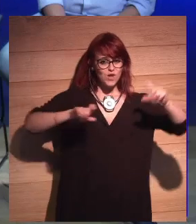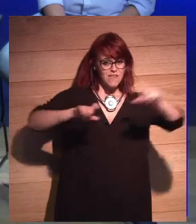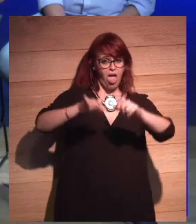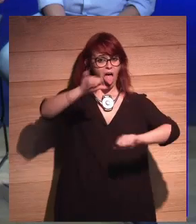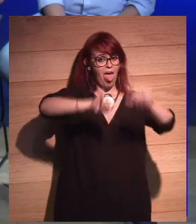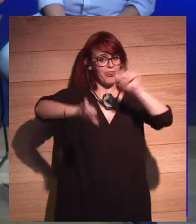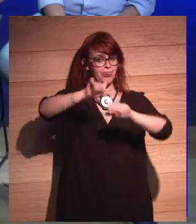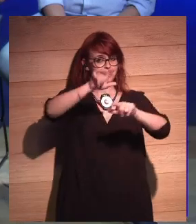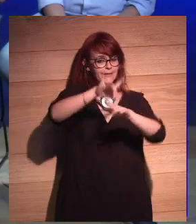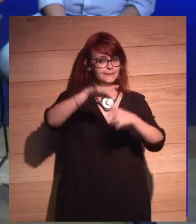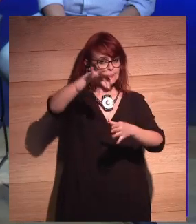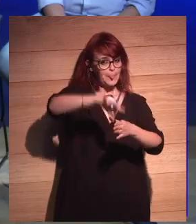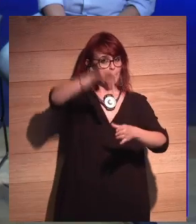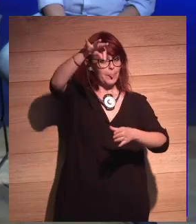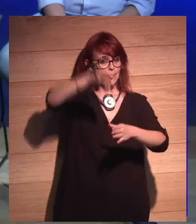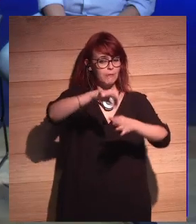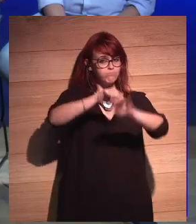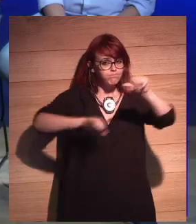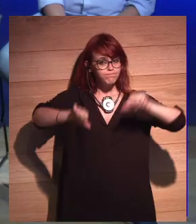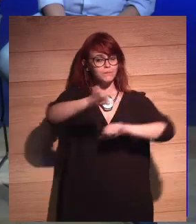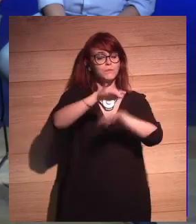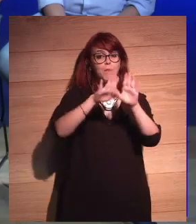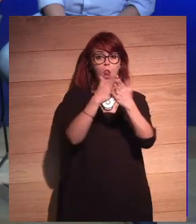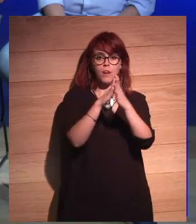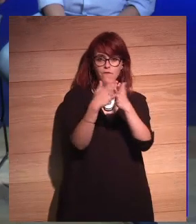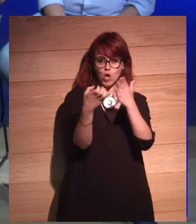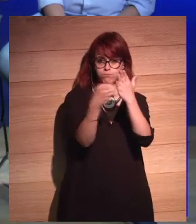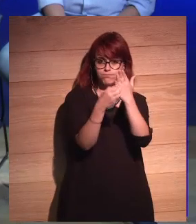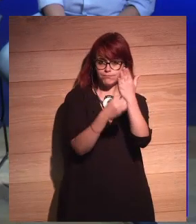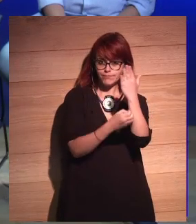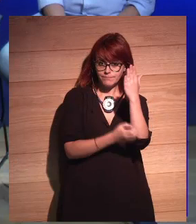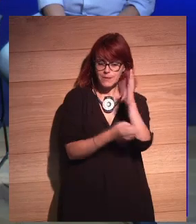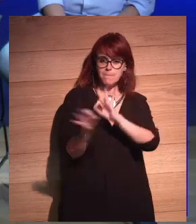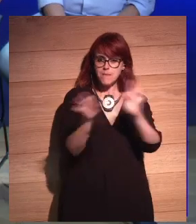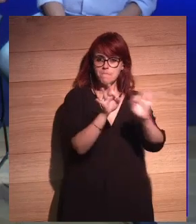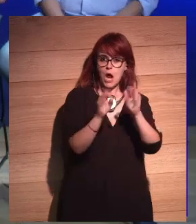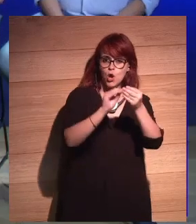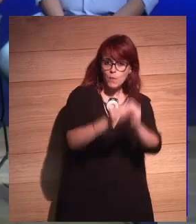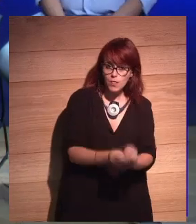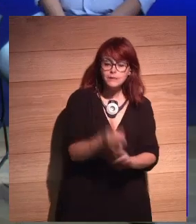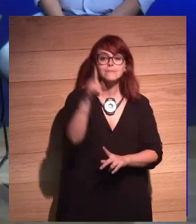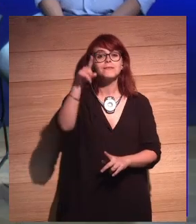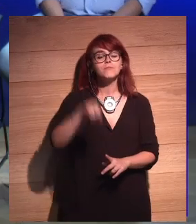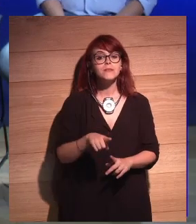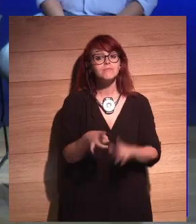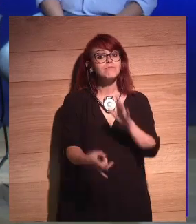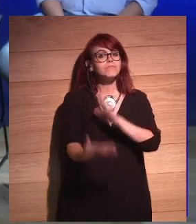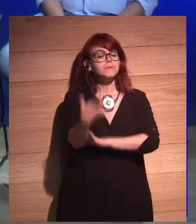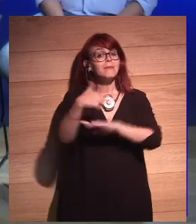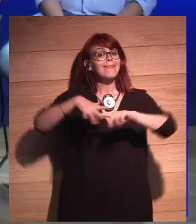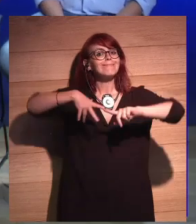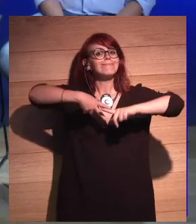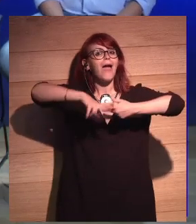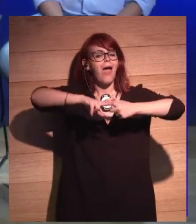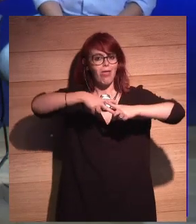aceite, nos enseñaban a hacer un libro, a encuadernarlo, había